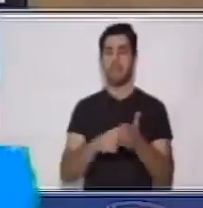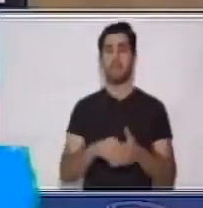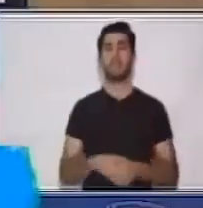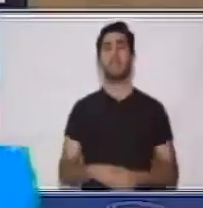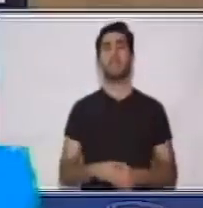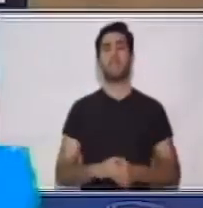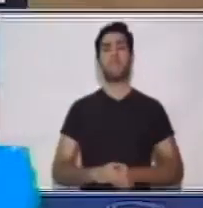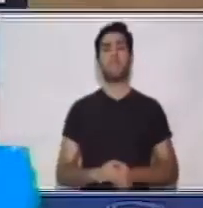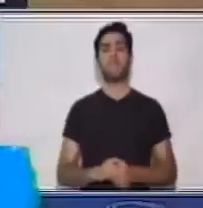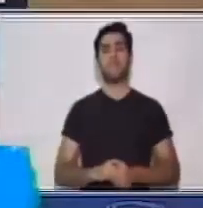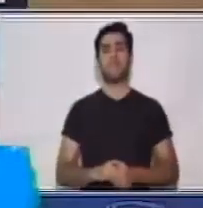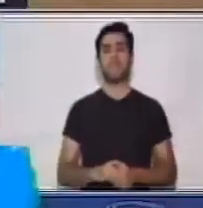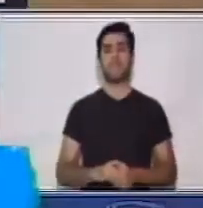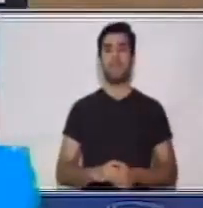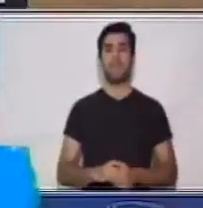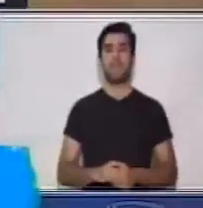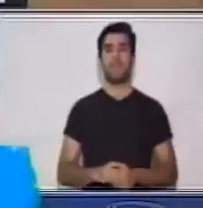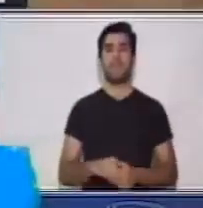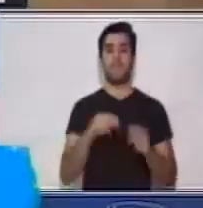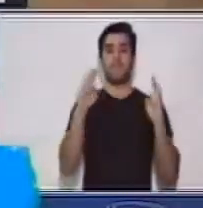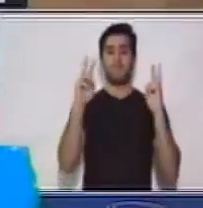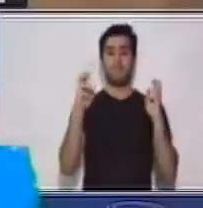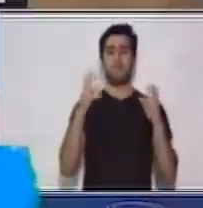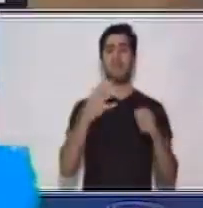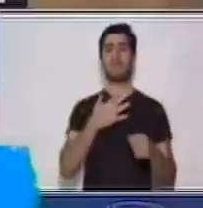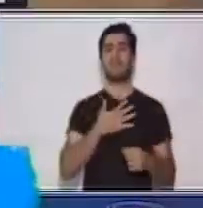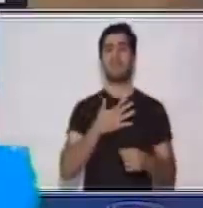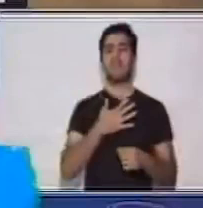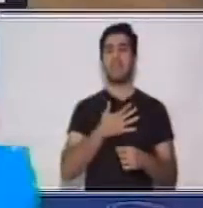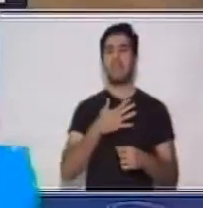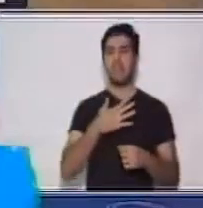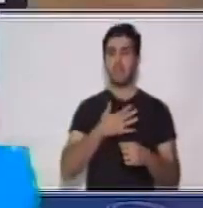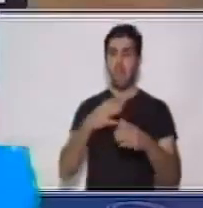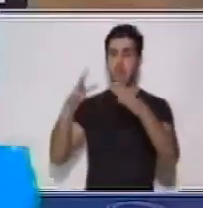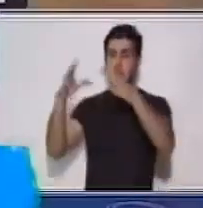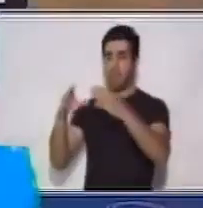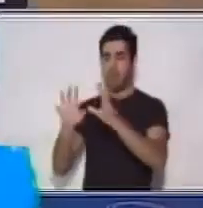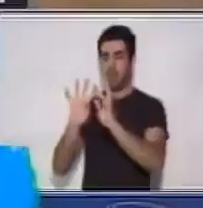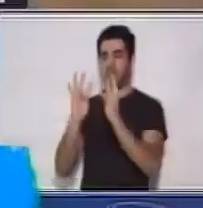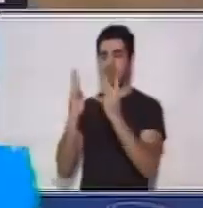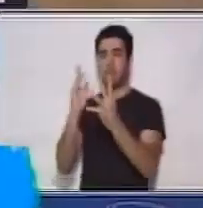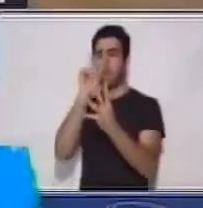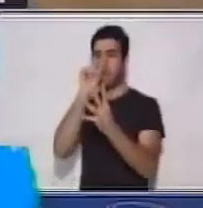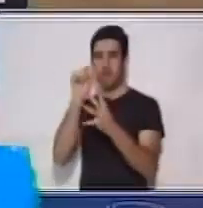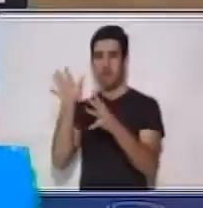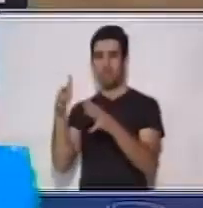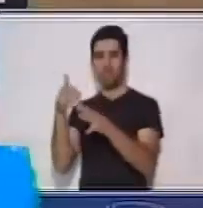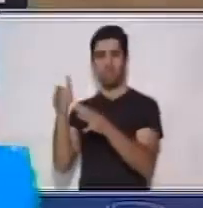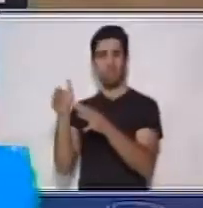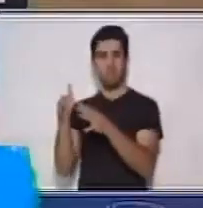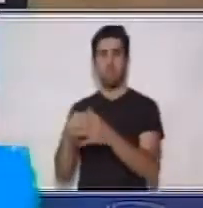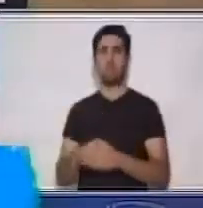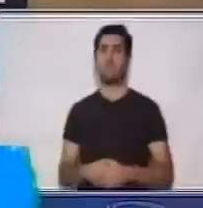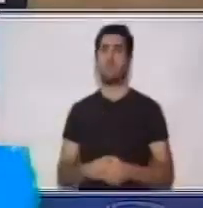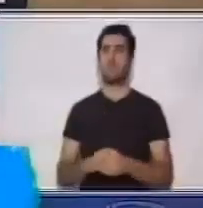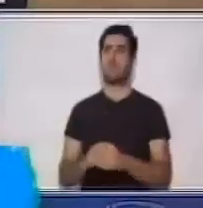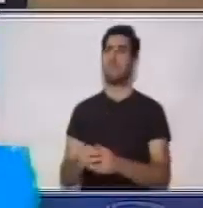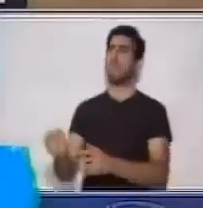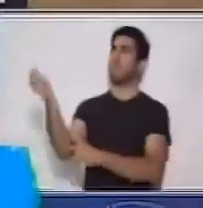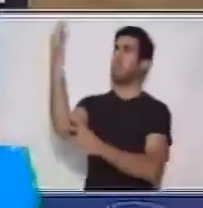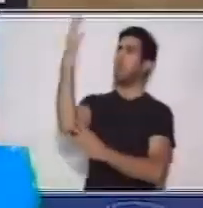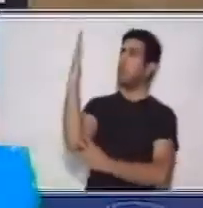Leopoldo Lugones. El poema se llama El nido ausente. Solo ha quedado en la